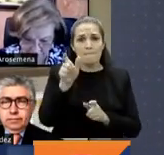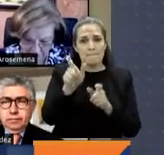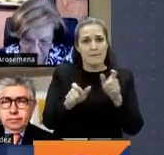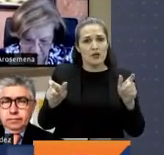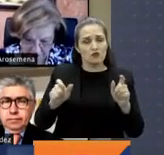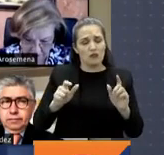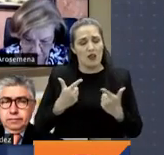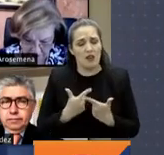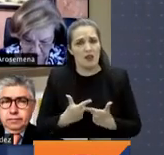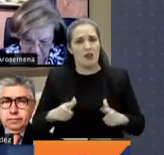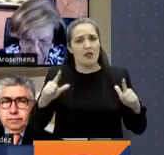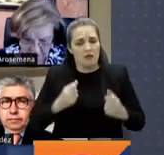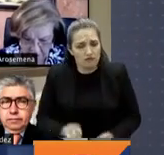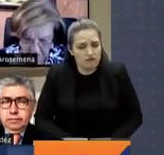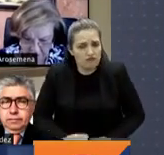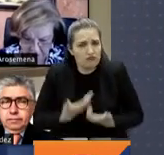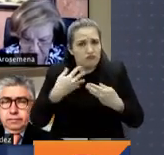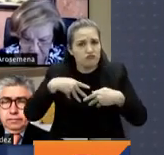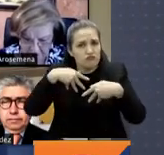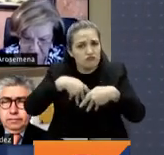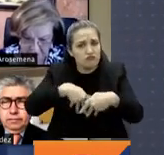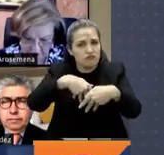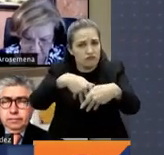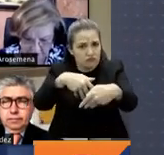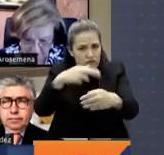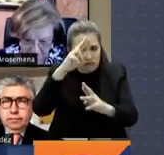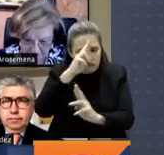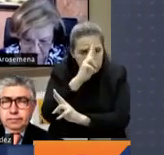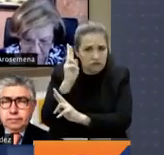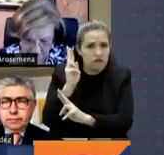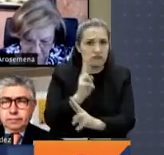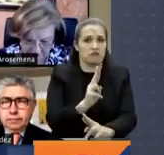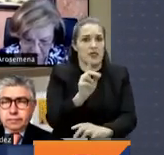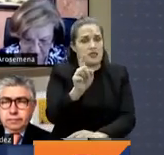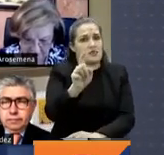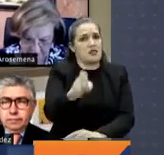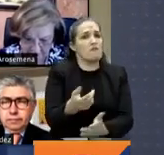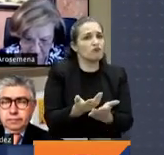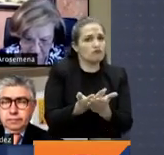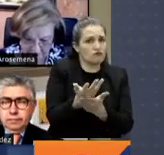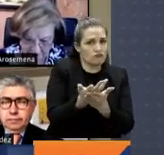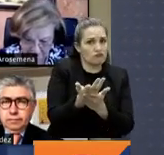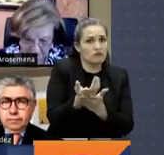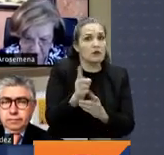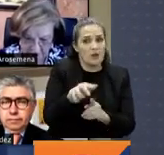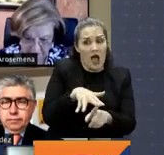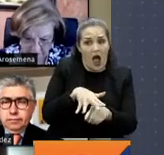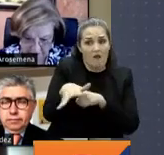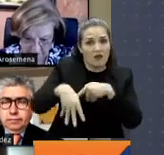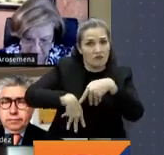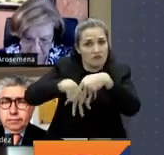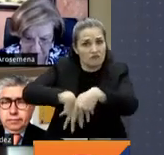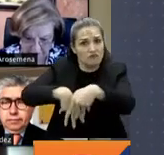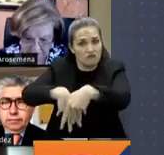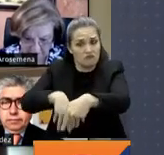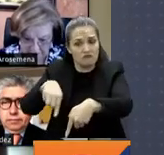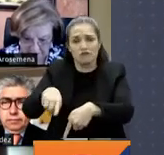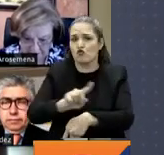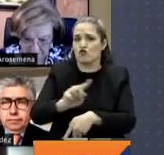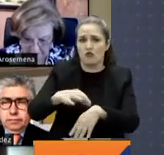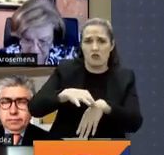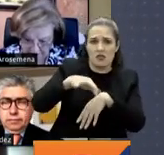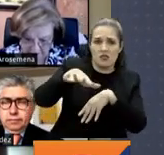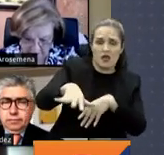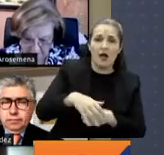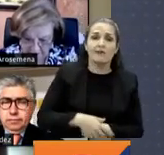a la libertad de manifestantes, así como otras situaciones que ponen en riesgo la protesta social. Informa sobre